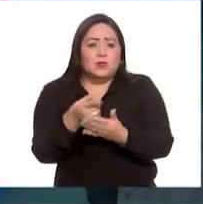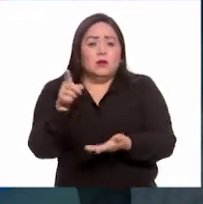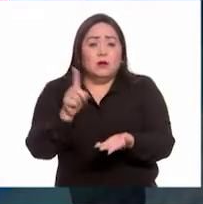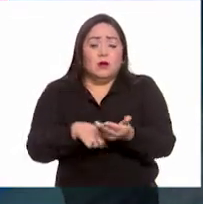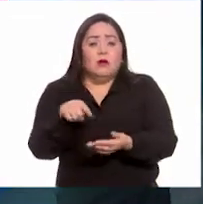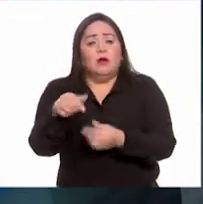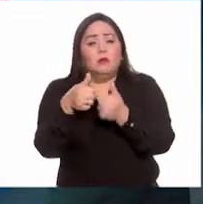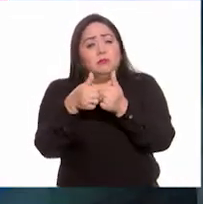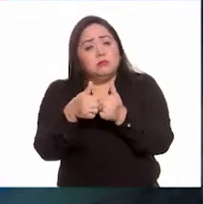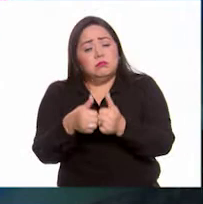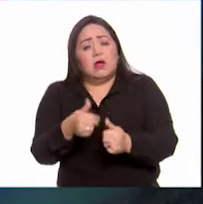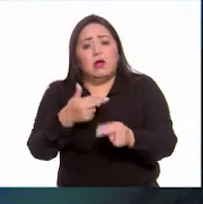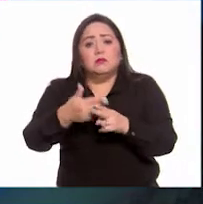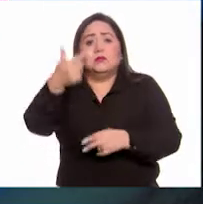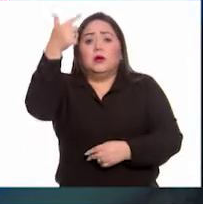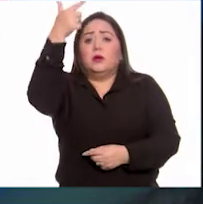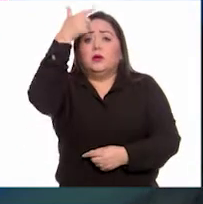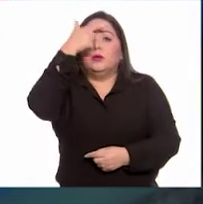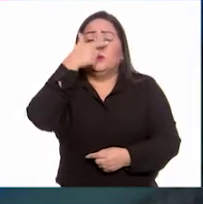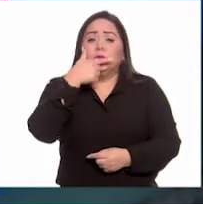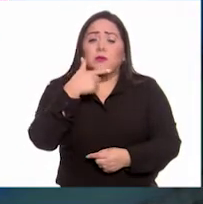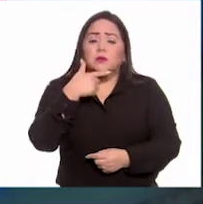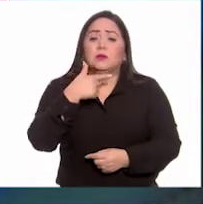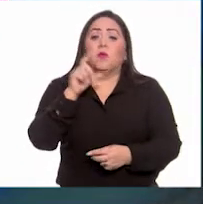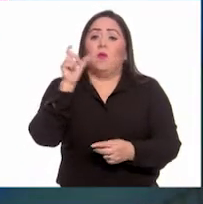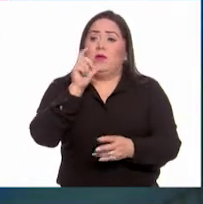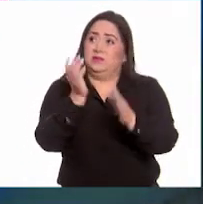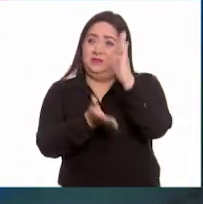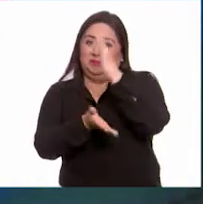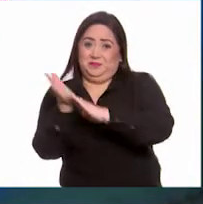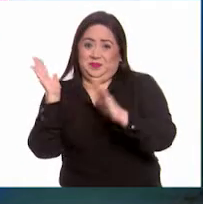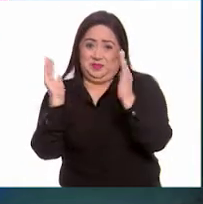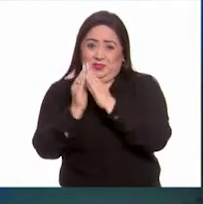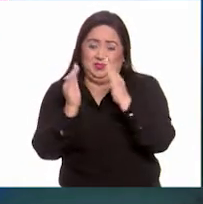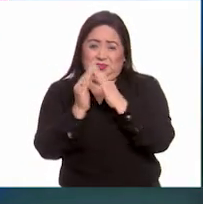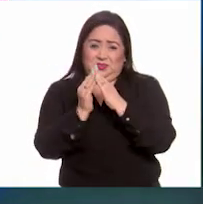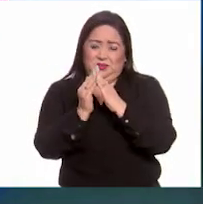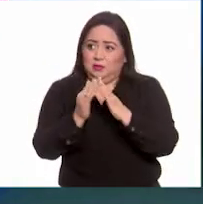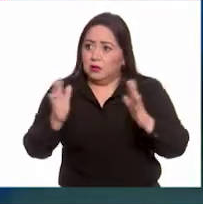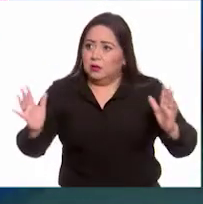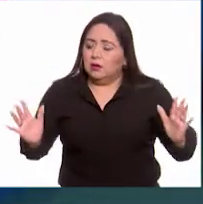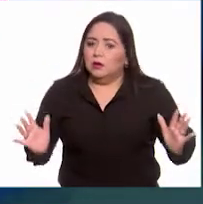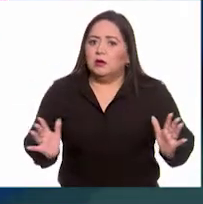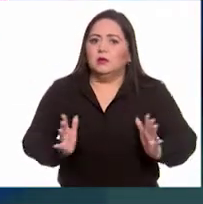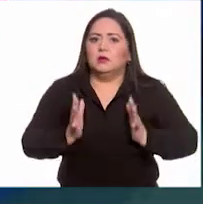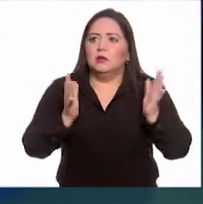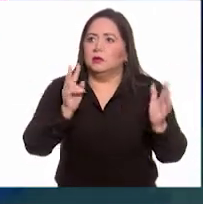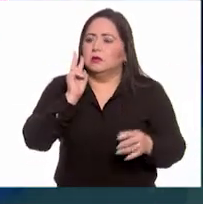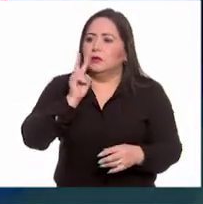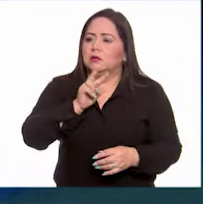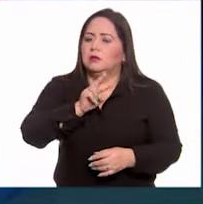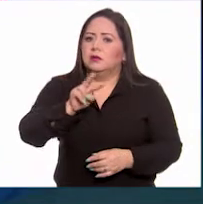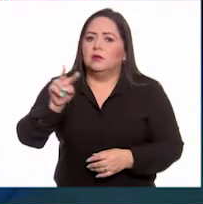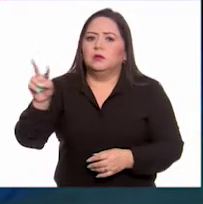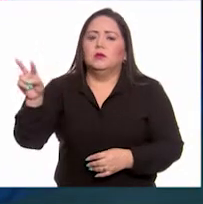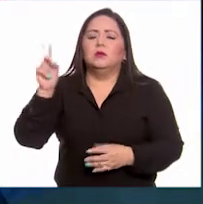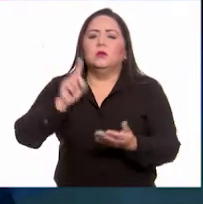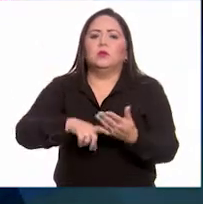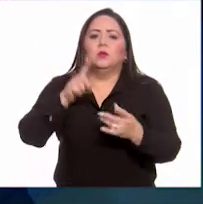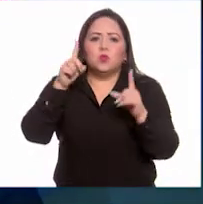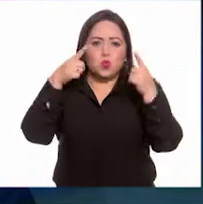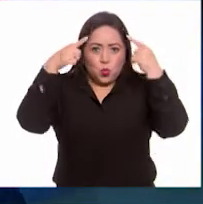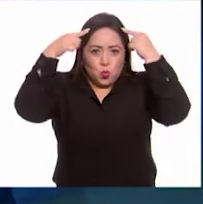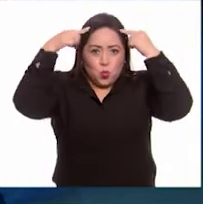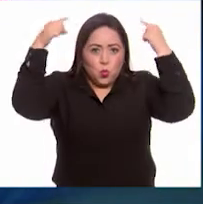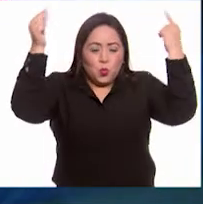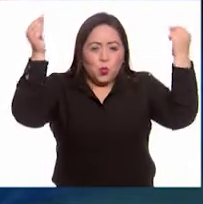estuvo hasta que anocheció. Al regresar a casa, grande fue su sorpresa al ver a un duende